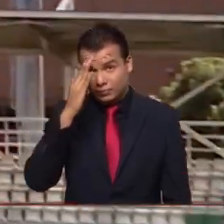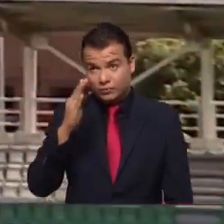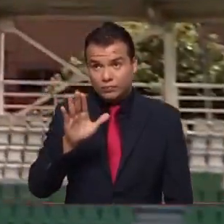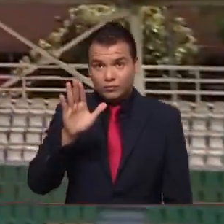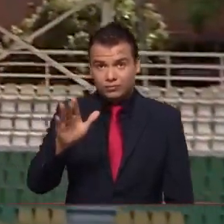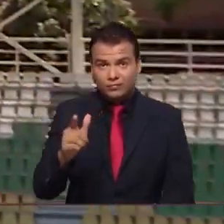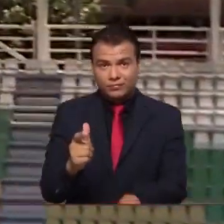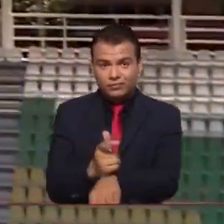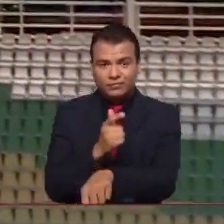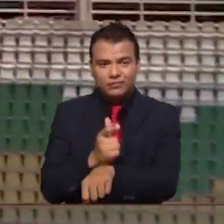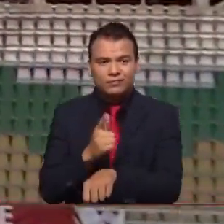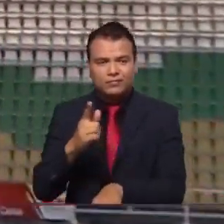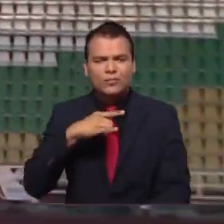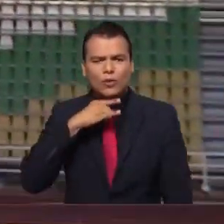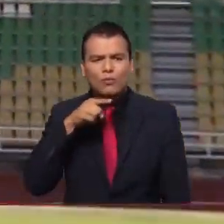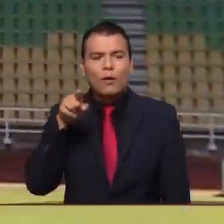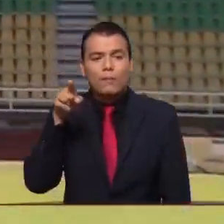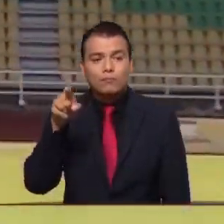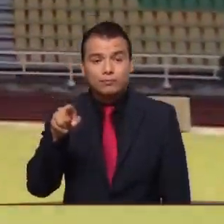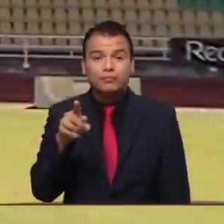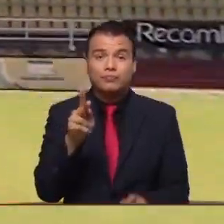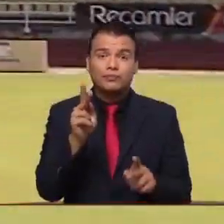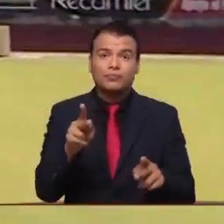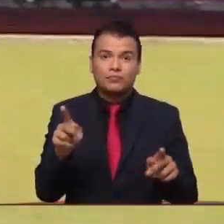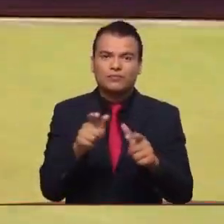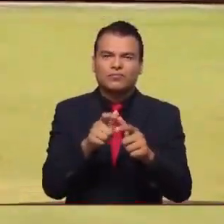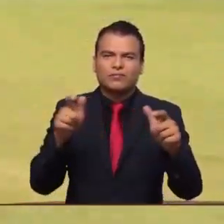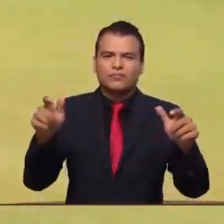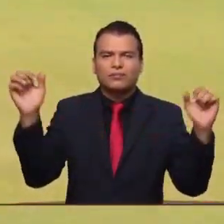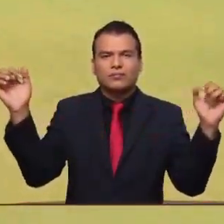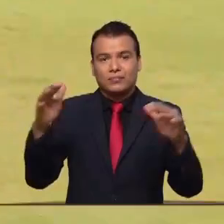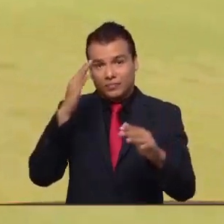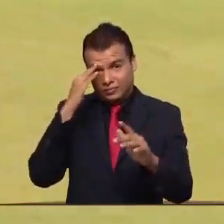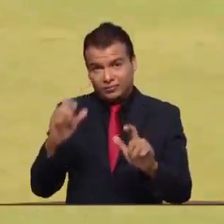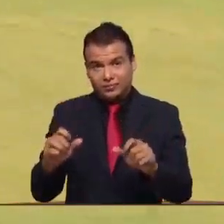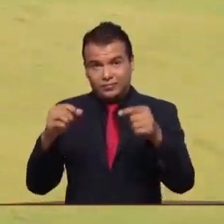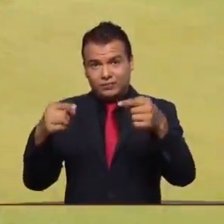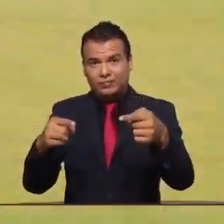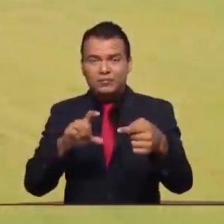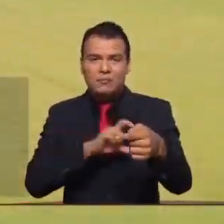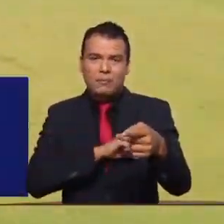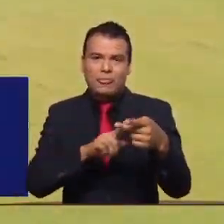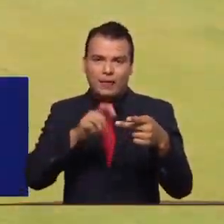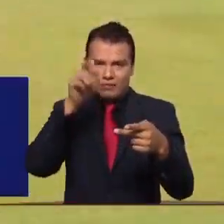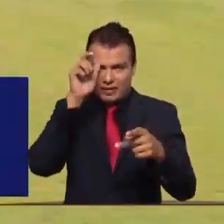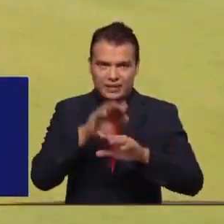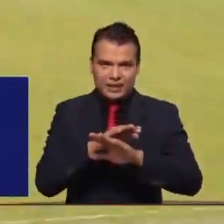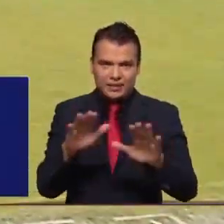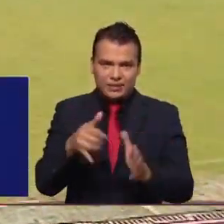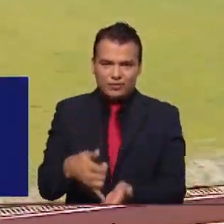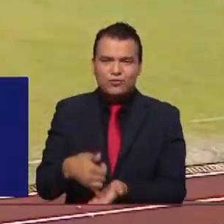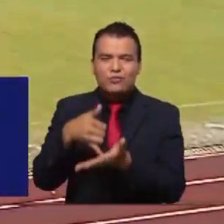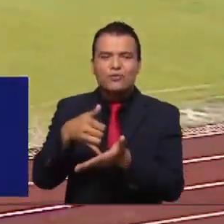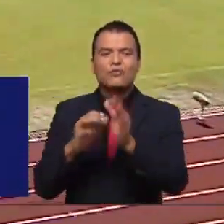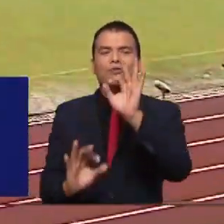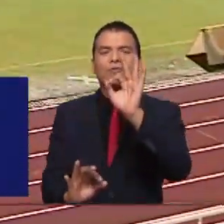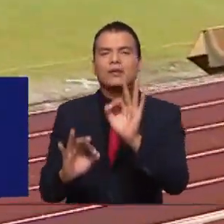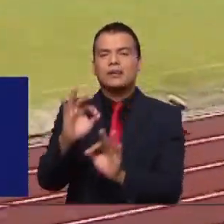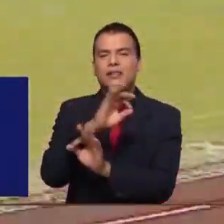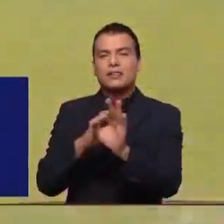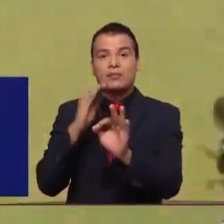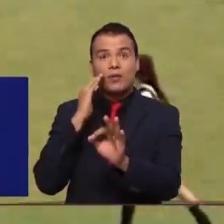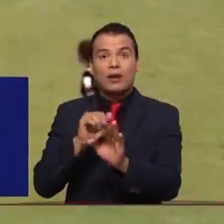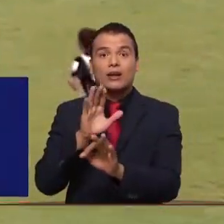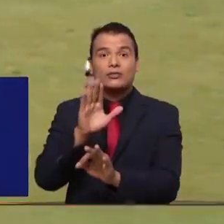municipal Raúl Miranda de Yumbo será el escenario que acogerá el clásico vallecaucano durante la gran final de la Copa Telepacífico